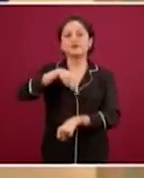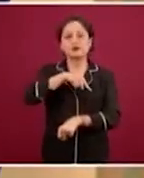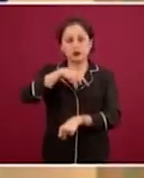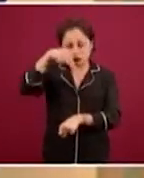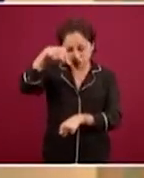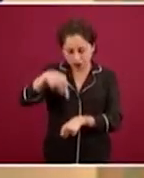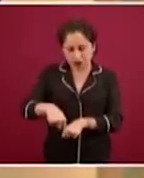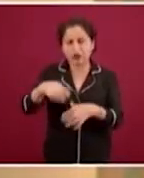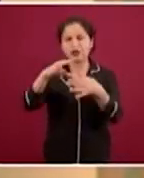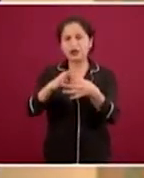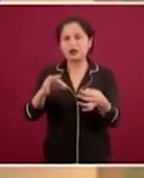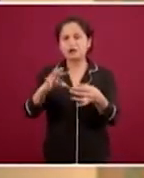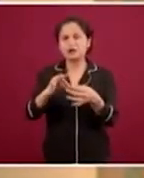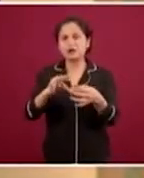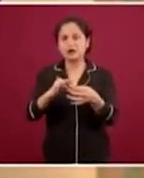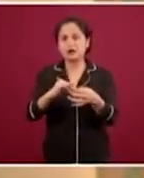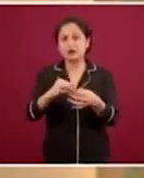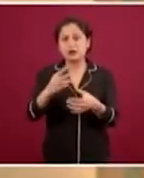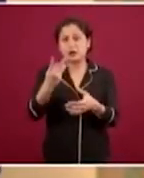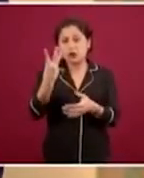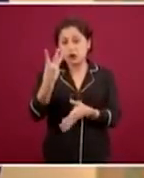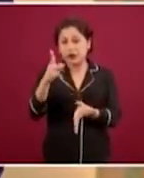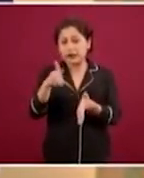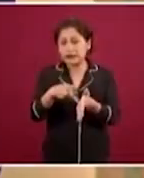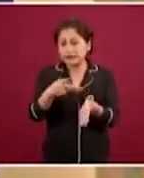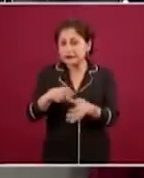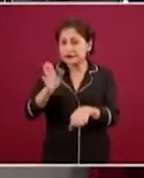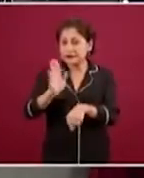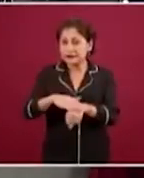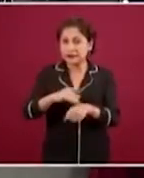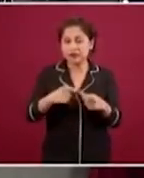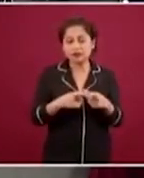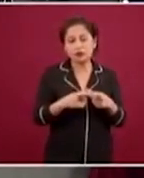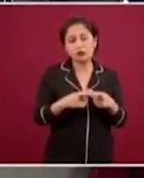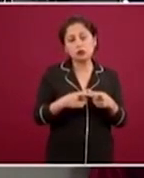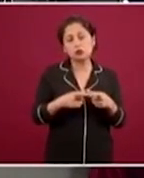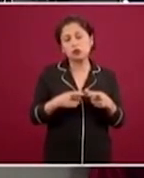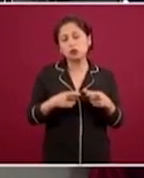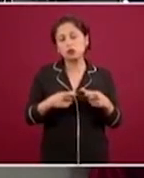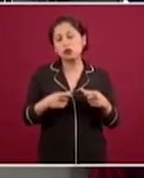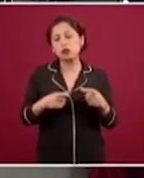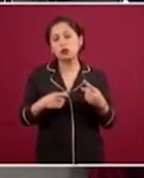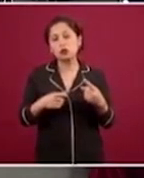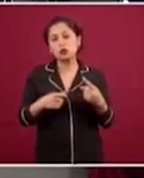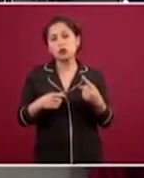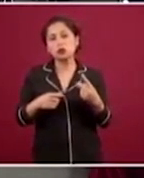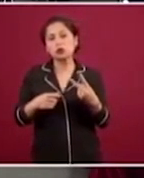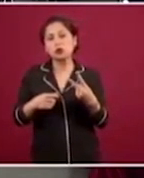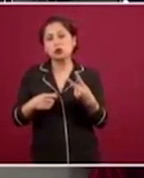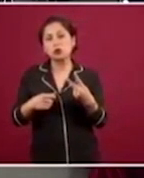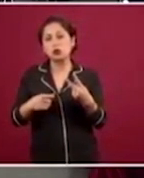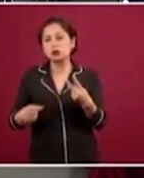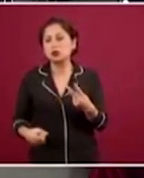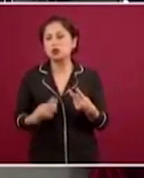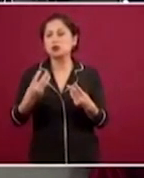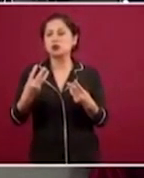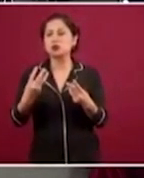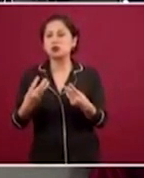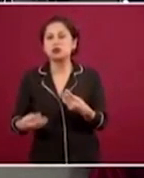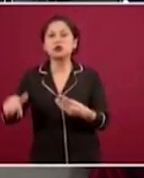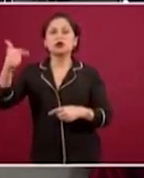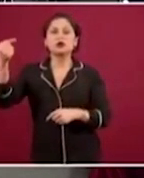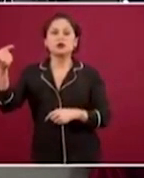triplicó el fenómeno se triplicó la carga de casos de cúbito 12